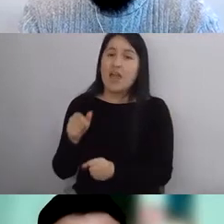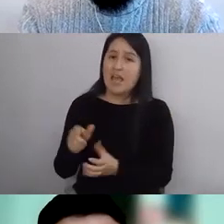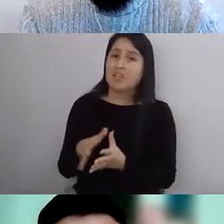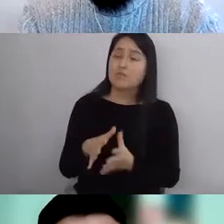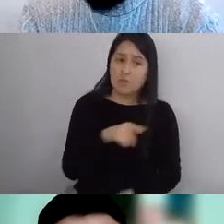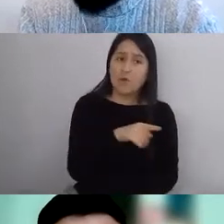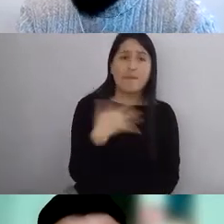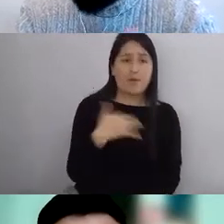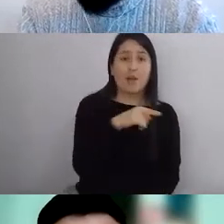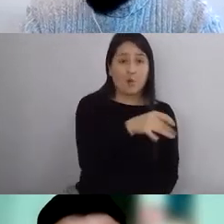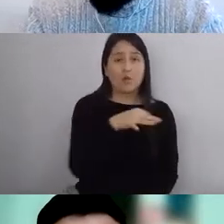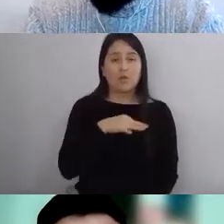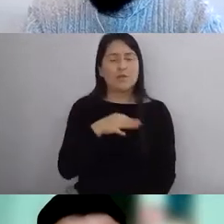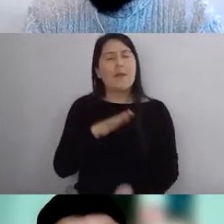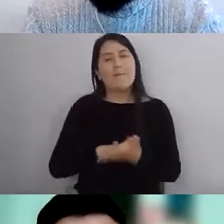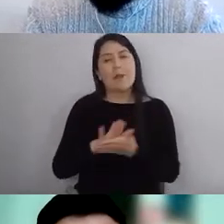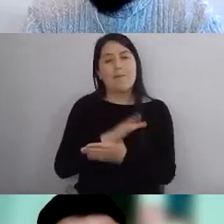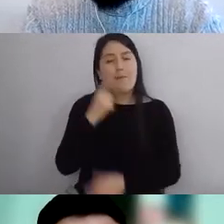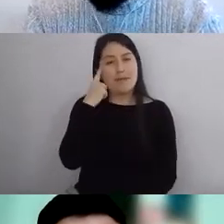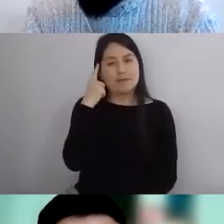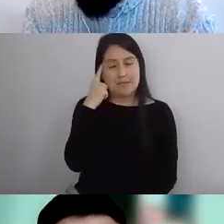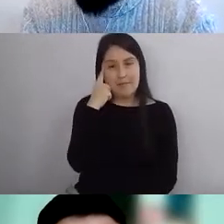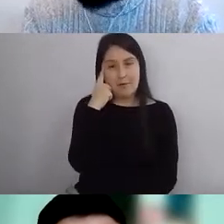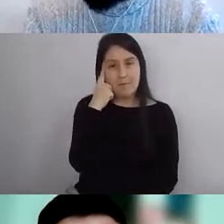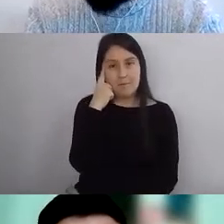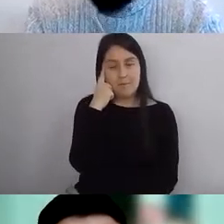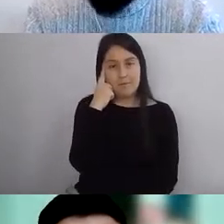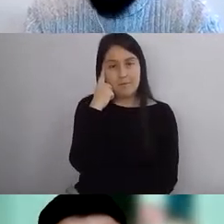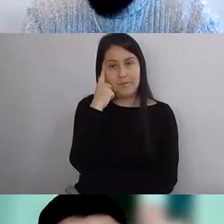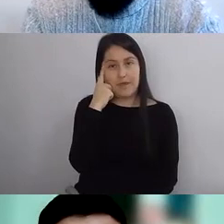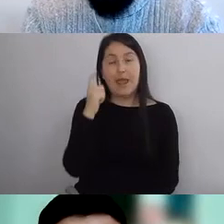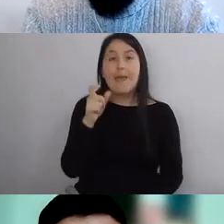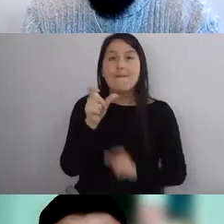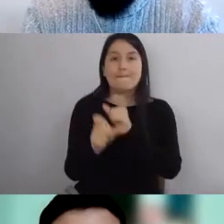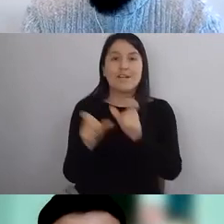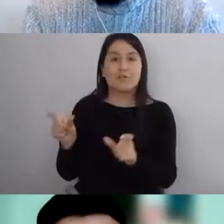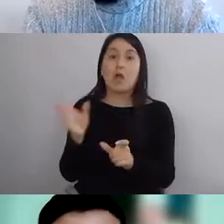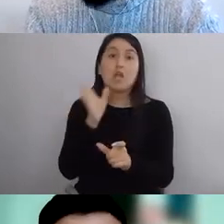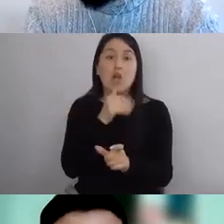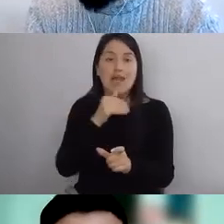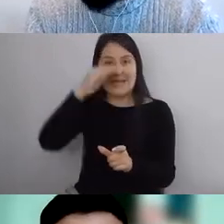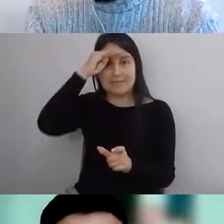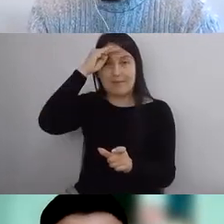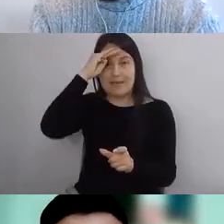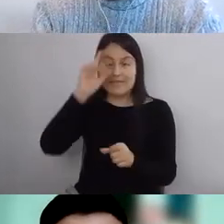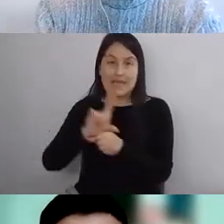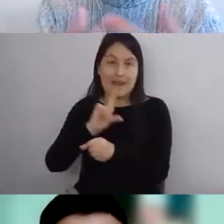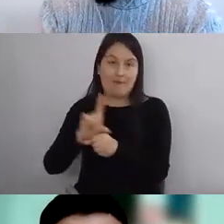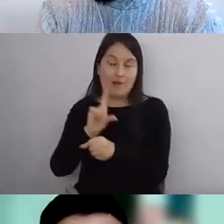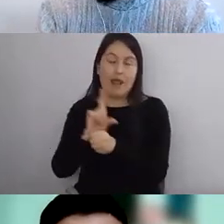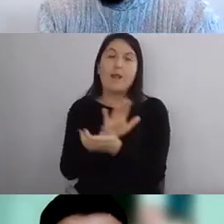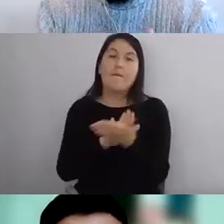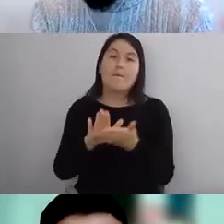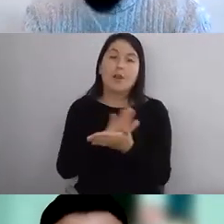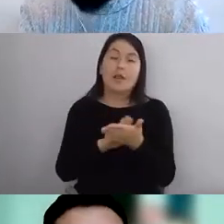Mauro. Pensemos, por ejemplo, en, tú dices, las personas que no tienen experiencia laboral. Pensemos en una persona, no sé, que recién salió de